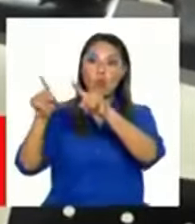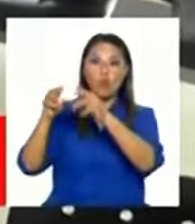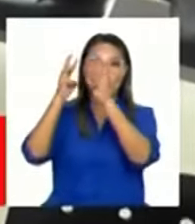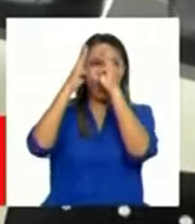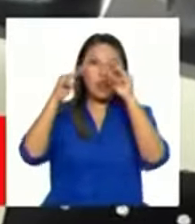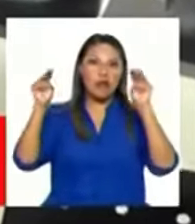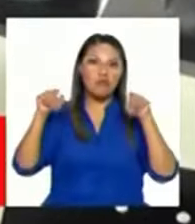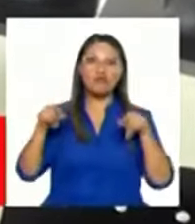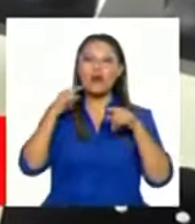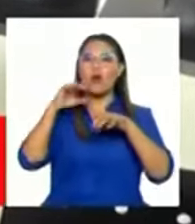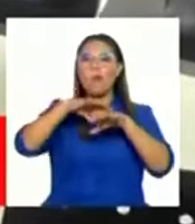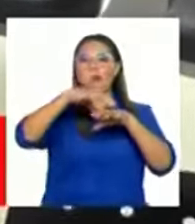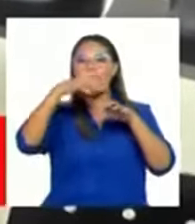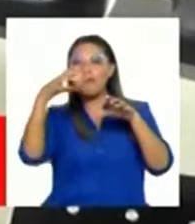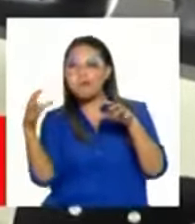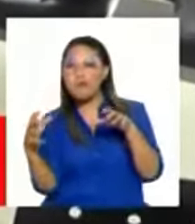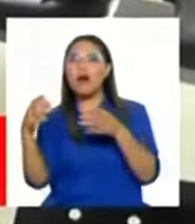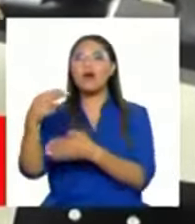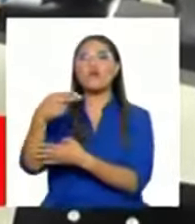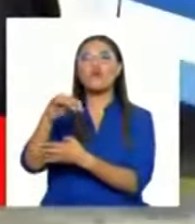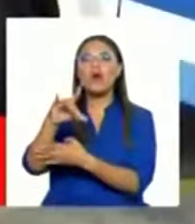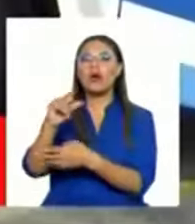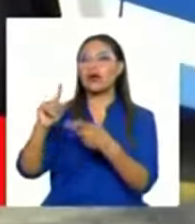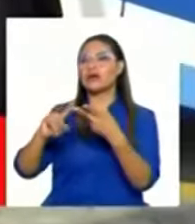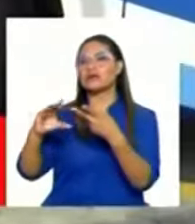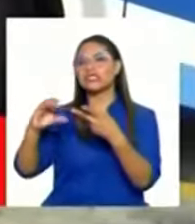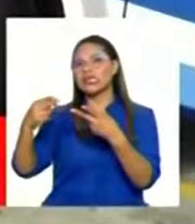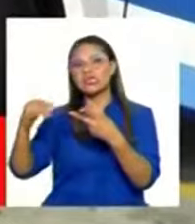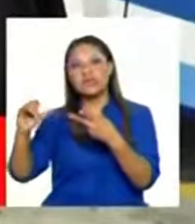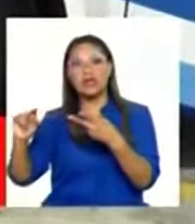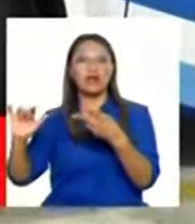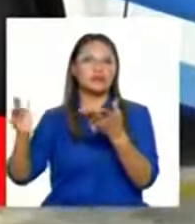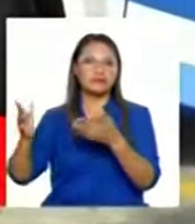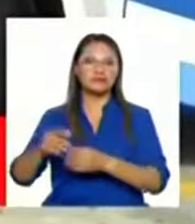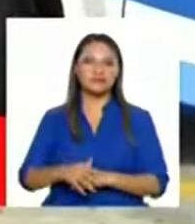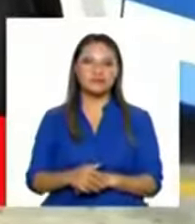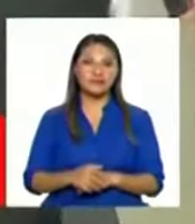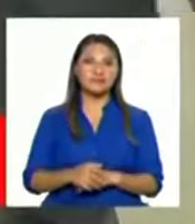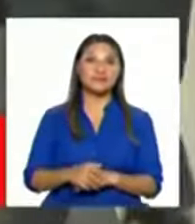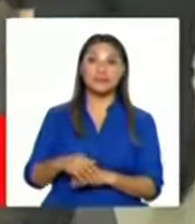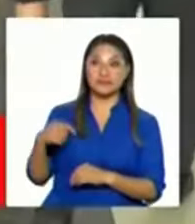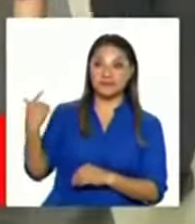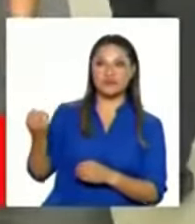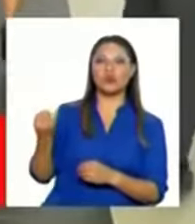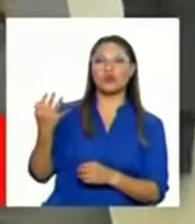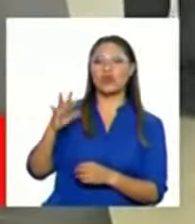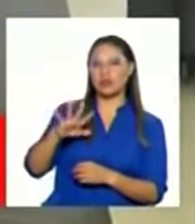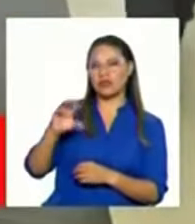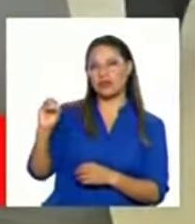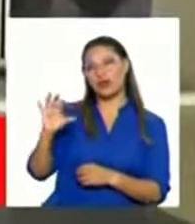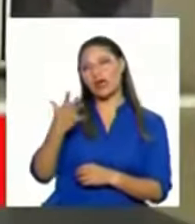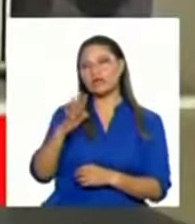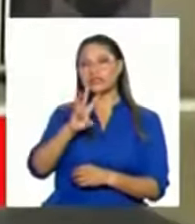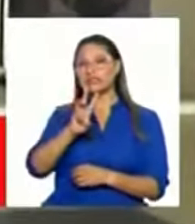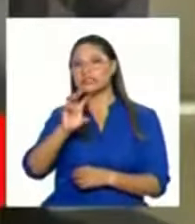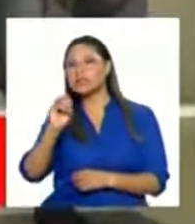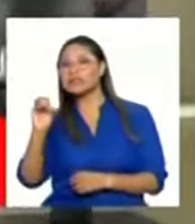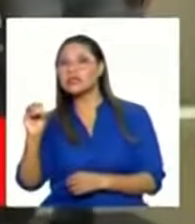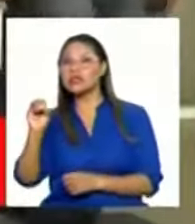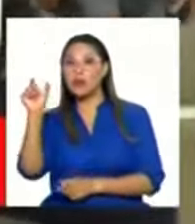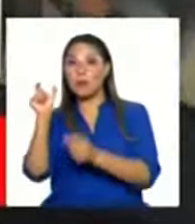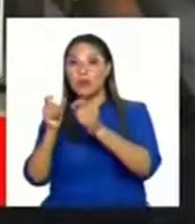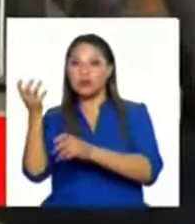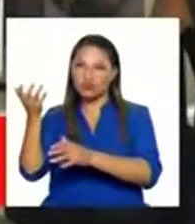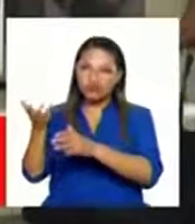acá, ¿no? Las huacas conocidas, Chan Chan. Se estima la llegada entre 500 a 600 pasajeros por día